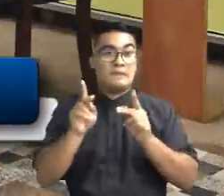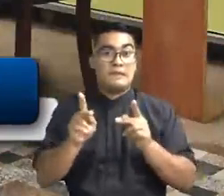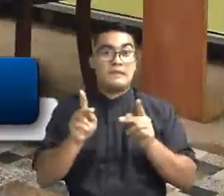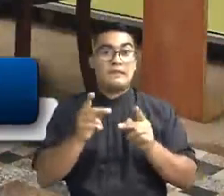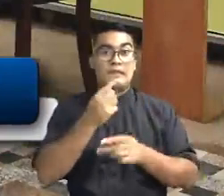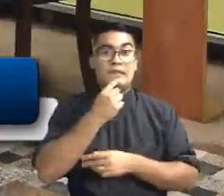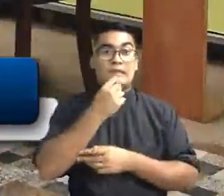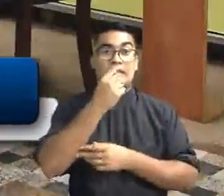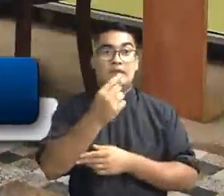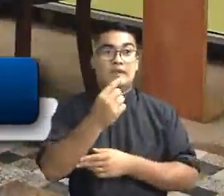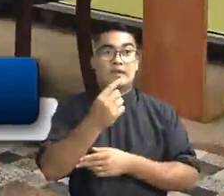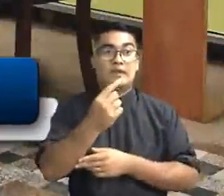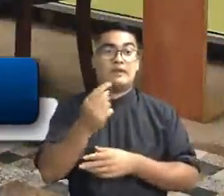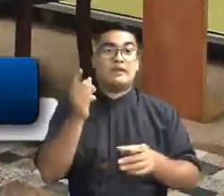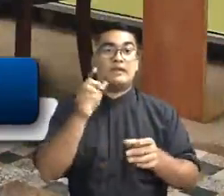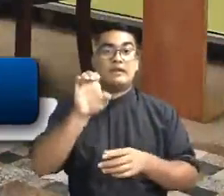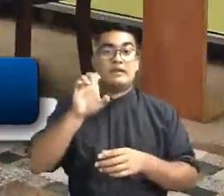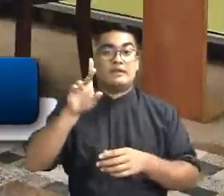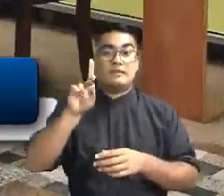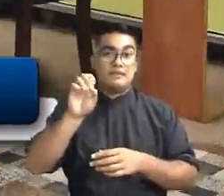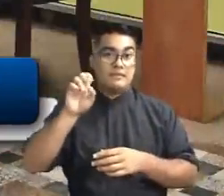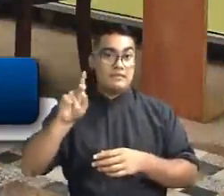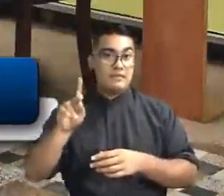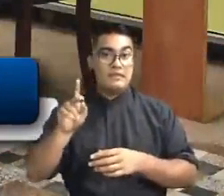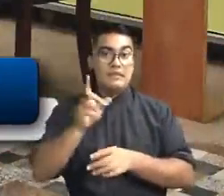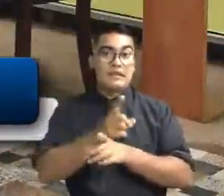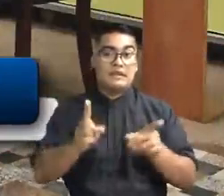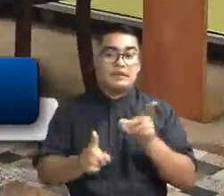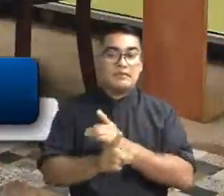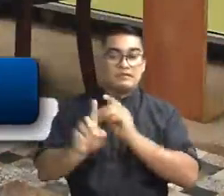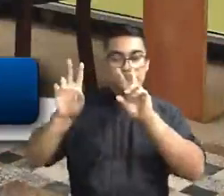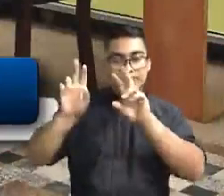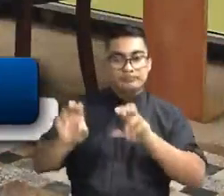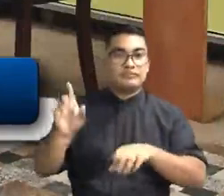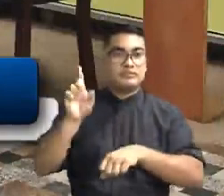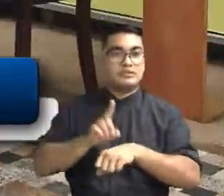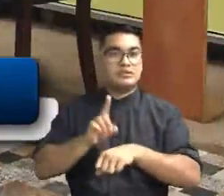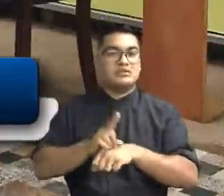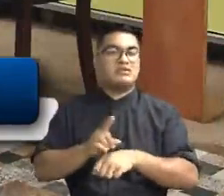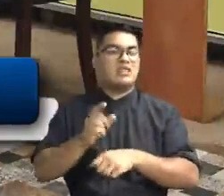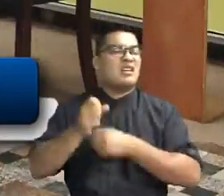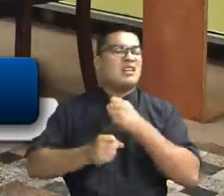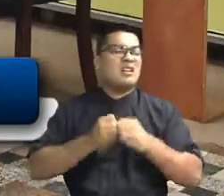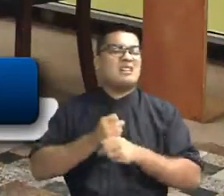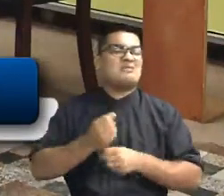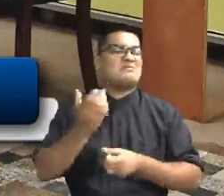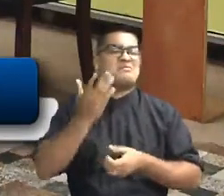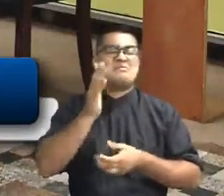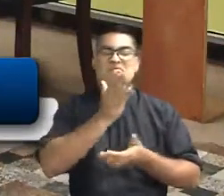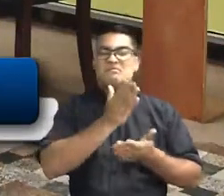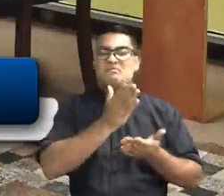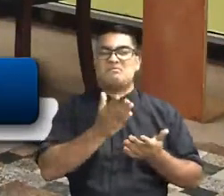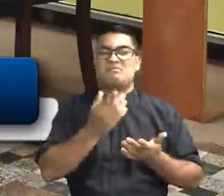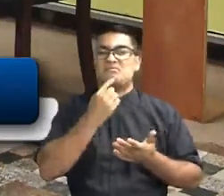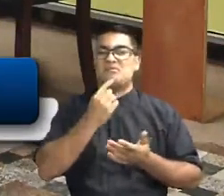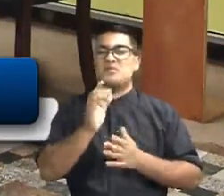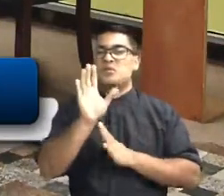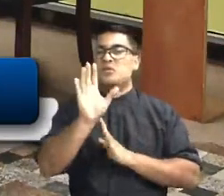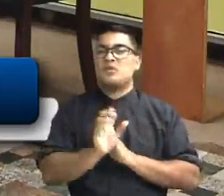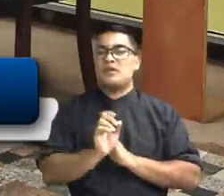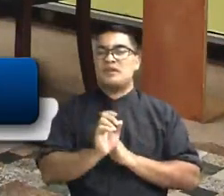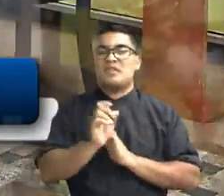con EPOC tienen que realizarse chequeos generales constantemente, por lo menos ¿cuántas veces al año? Son pacientes